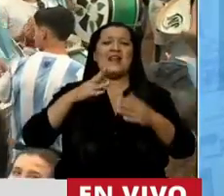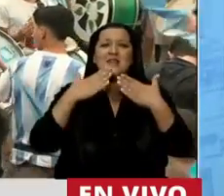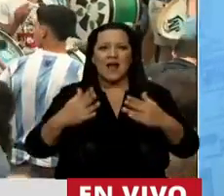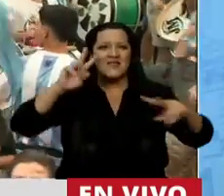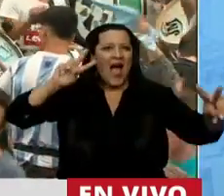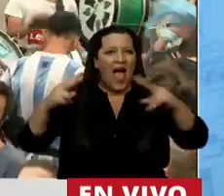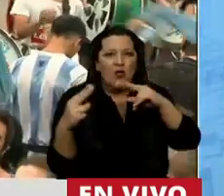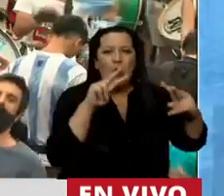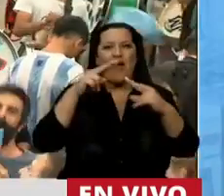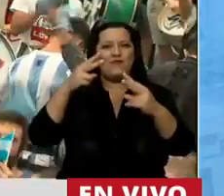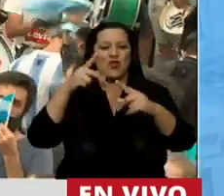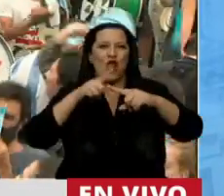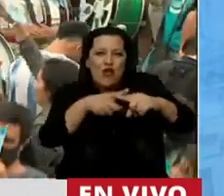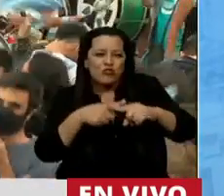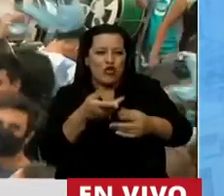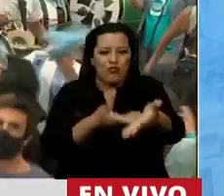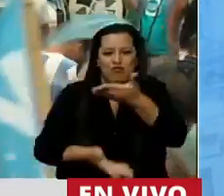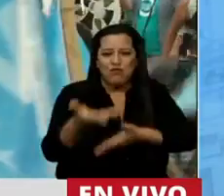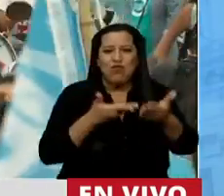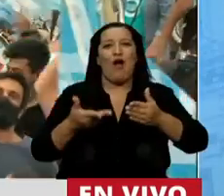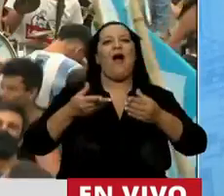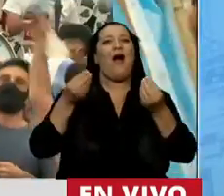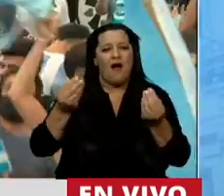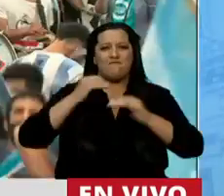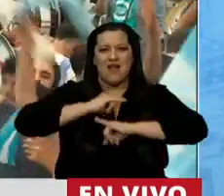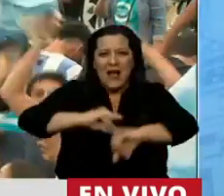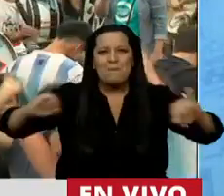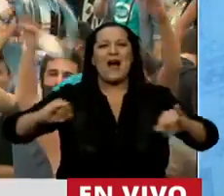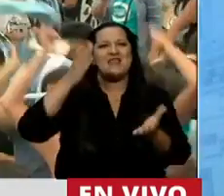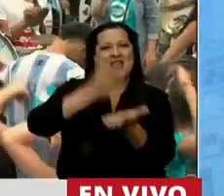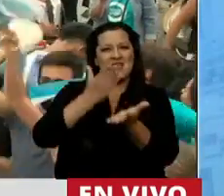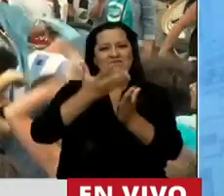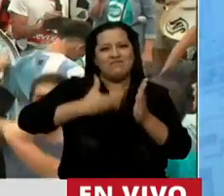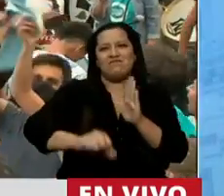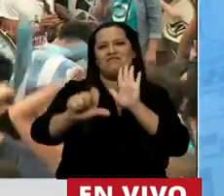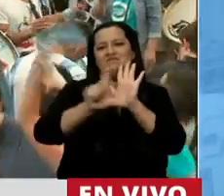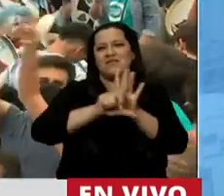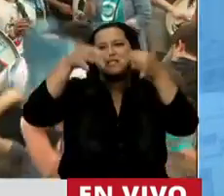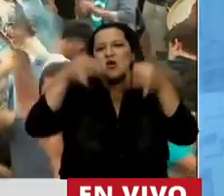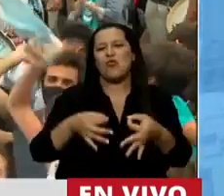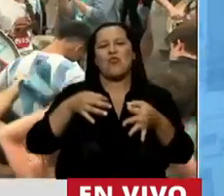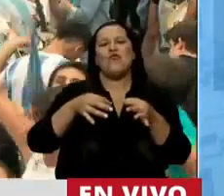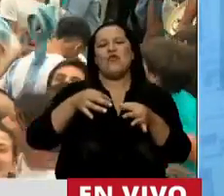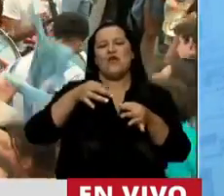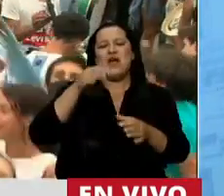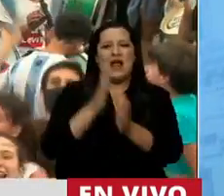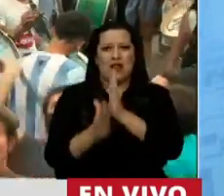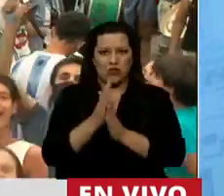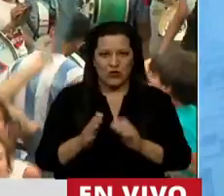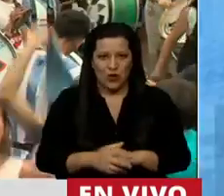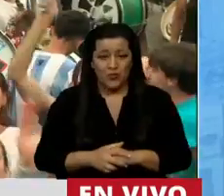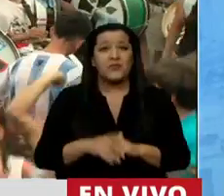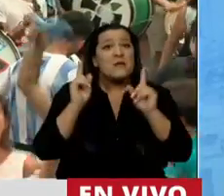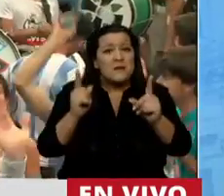a partir de las discusiones, han llevado adelante la campaña por el derecho al aborto seguro, legal y gratuito. Esas